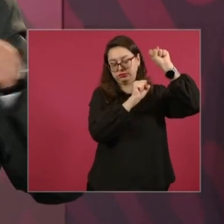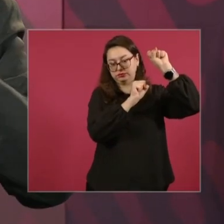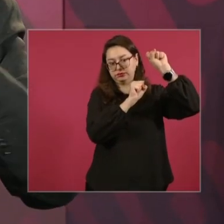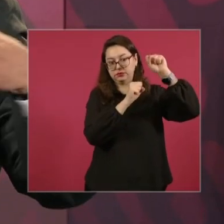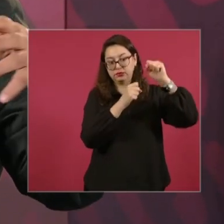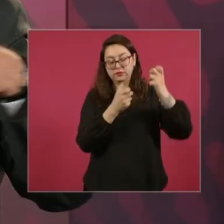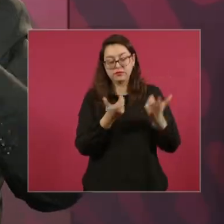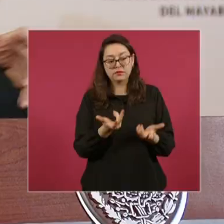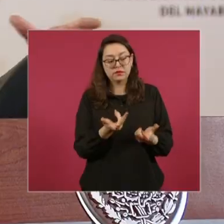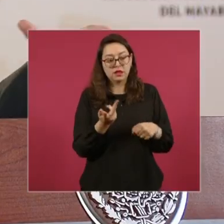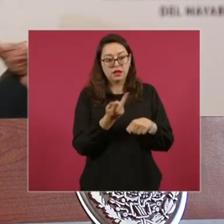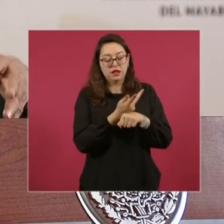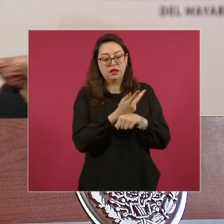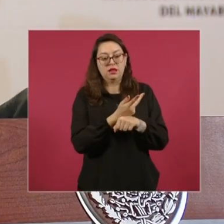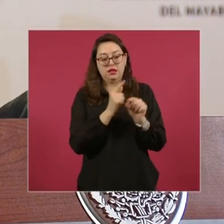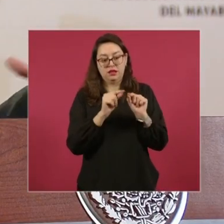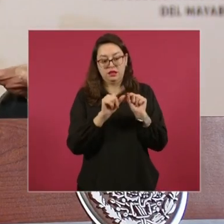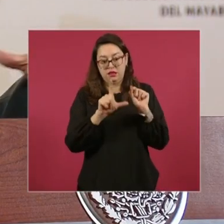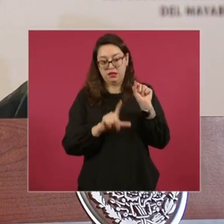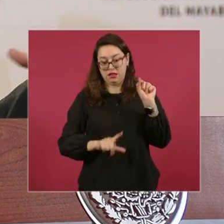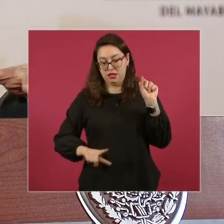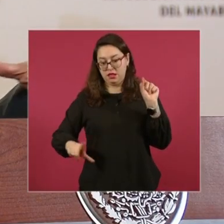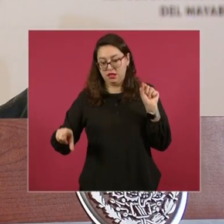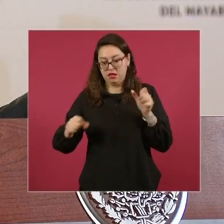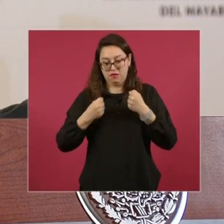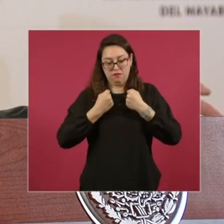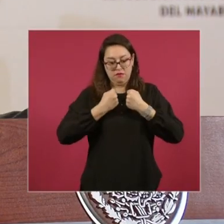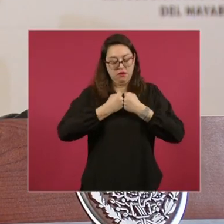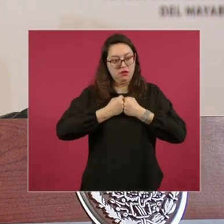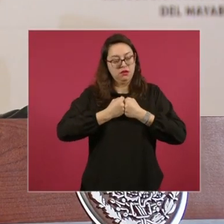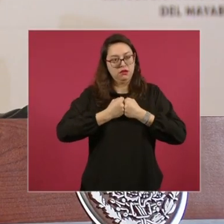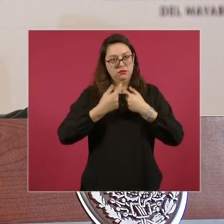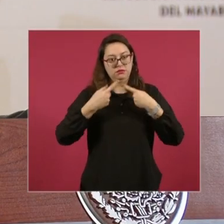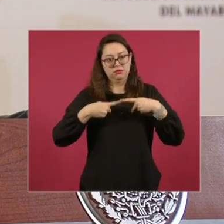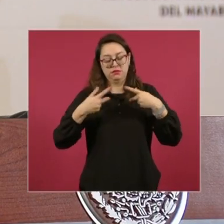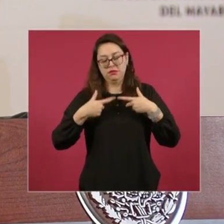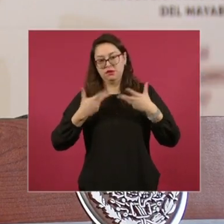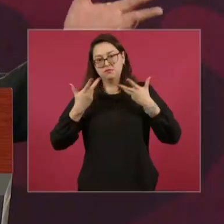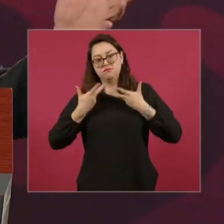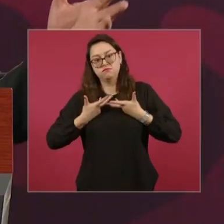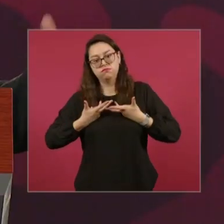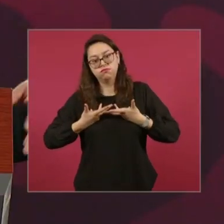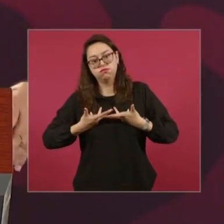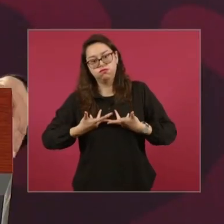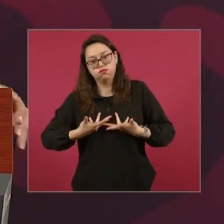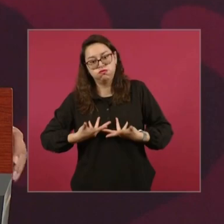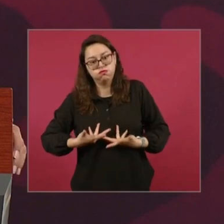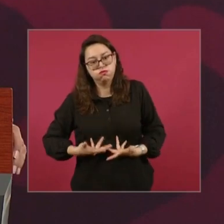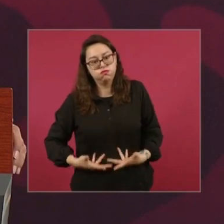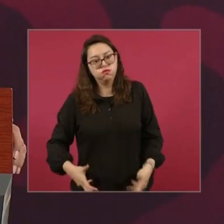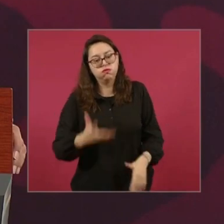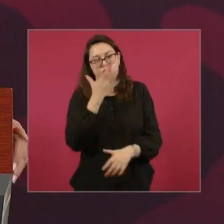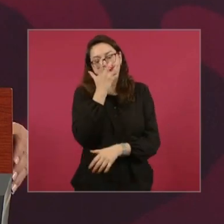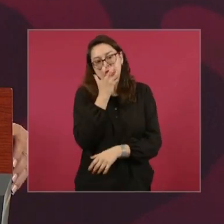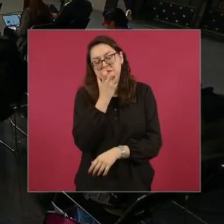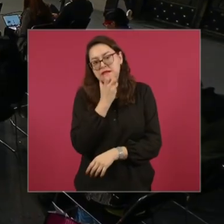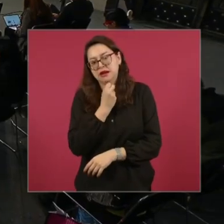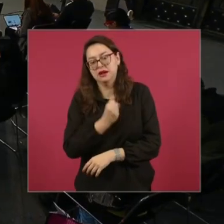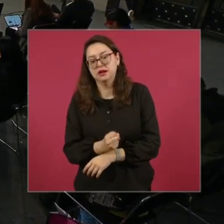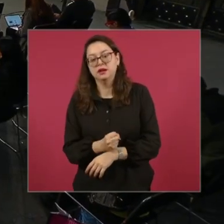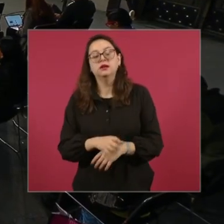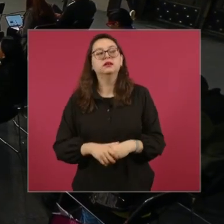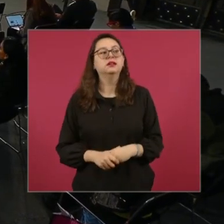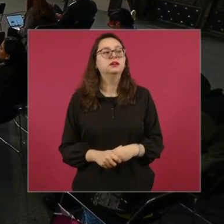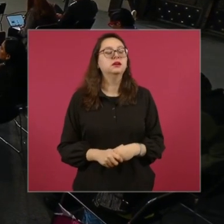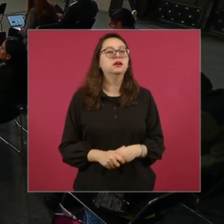mucha tristeza, desolación en toda la frontera. Y este gobernador, Ramón,